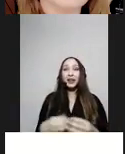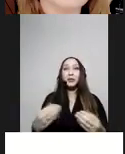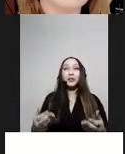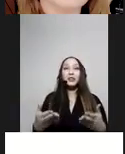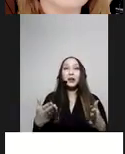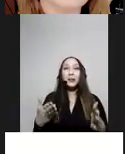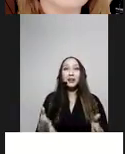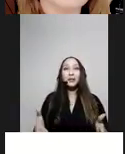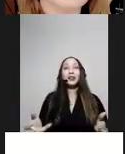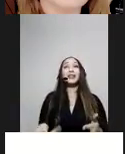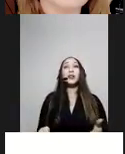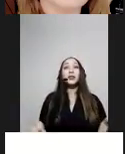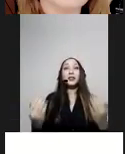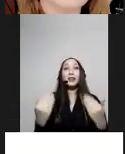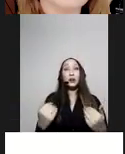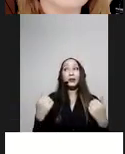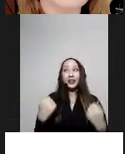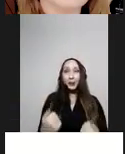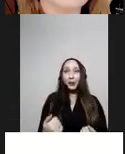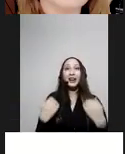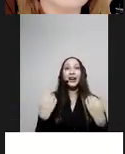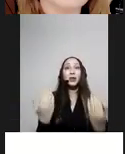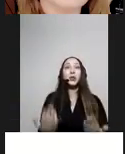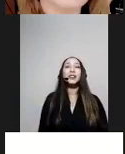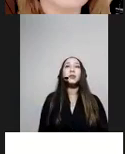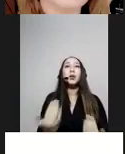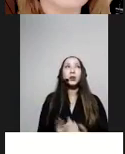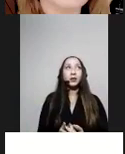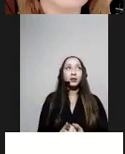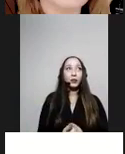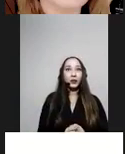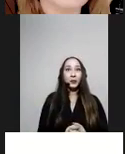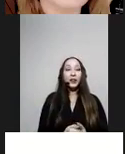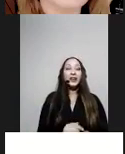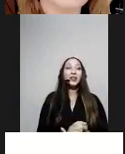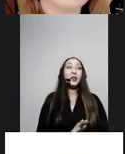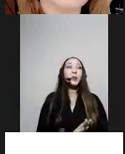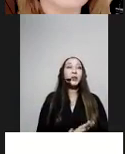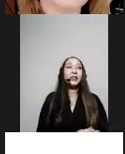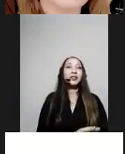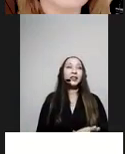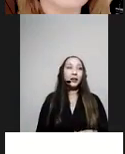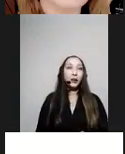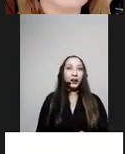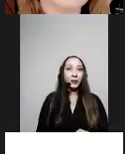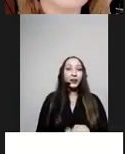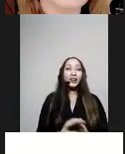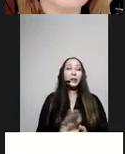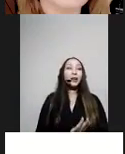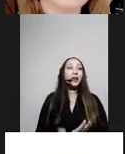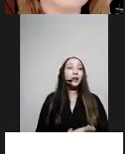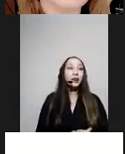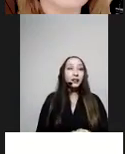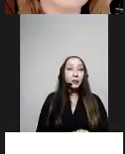Las emociones solamente me están dando una señal, una respuesta ante un estímulo que estoy recibiendo. Y eso es importante tenerlo claro.